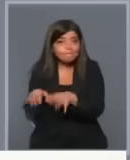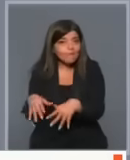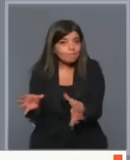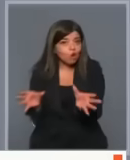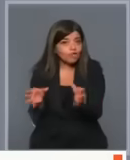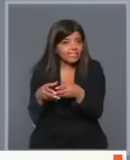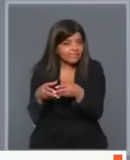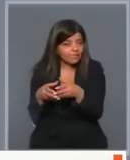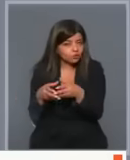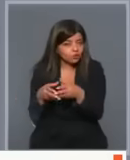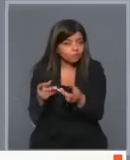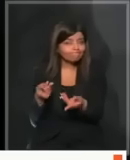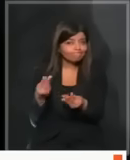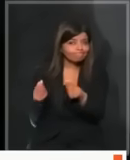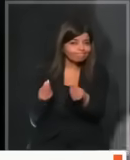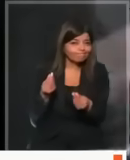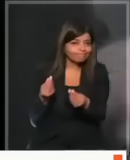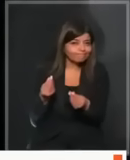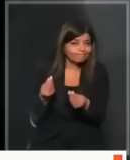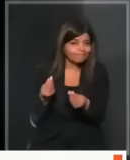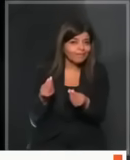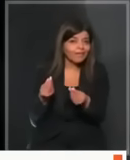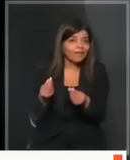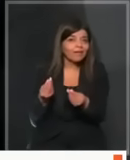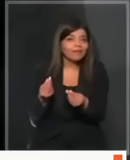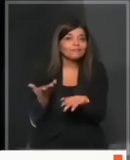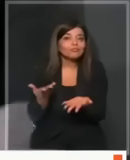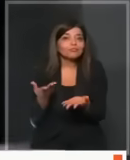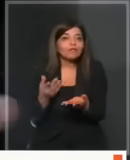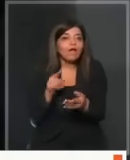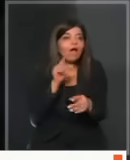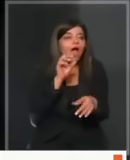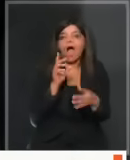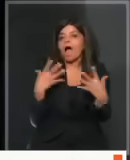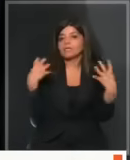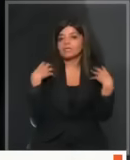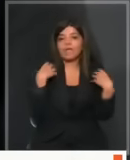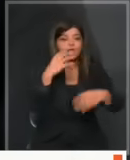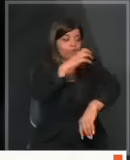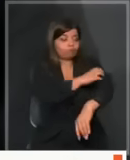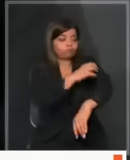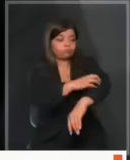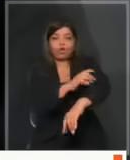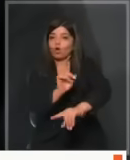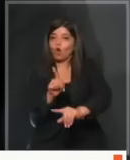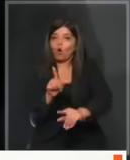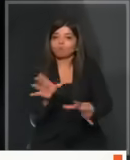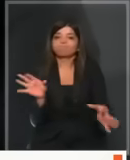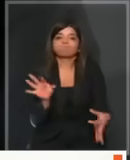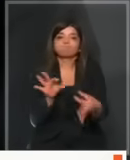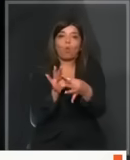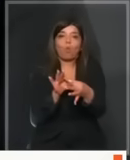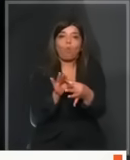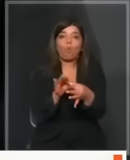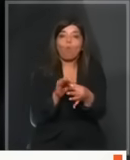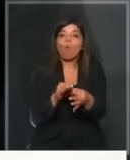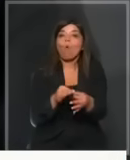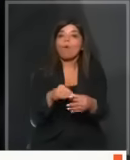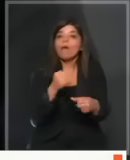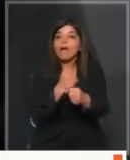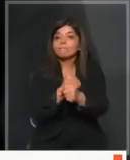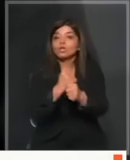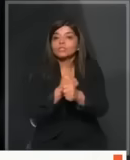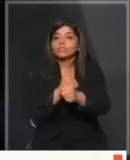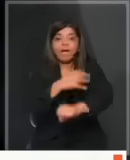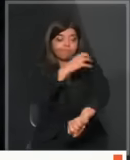organización. O sea, ¿qué lógica tiene la territorialidad? Ninguna. En consecuencia, debe existir una policía de naturaleza